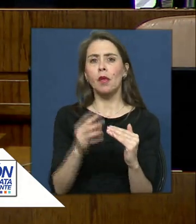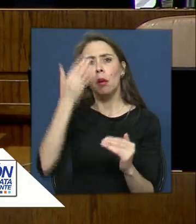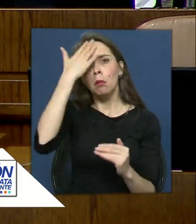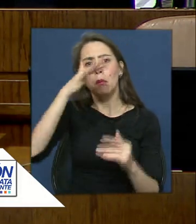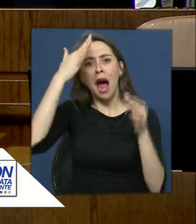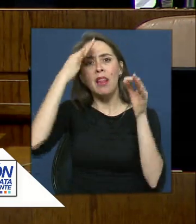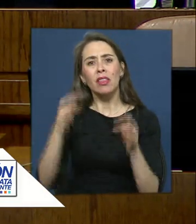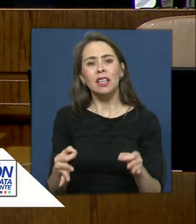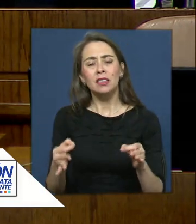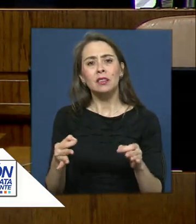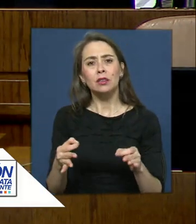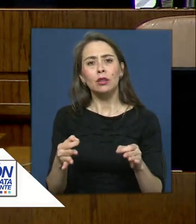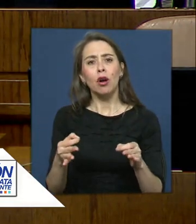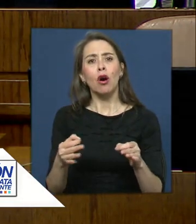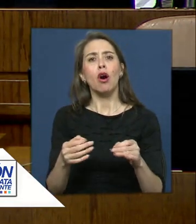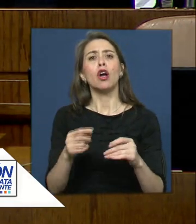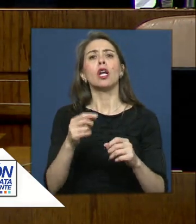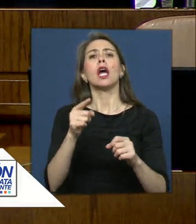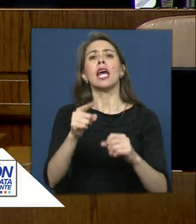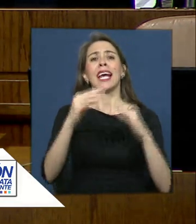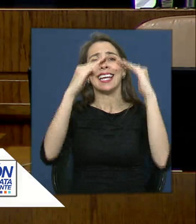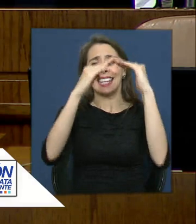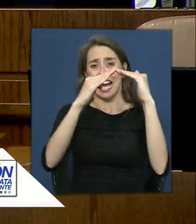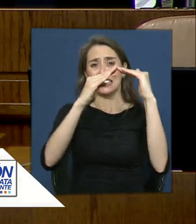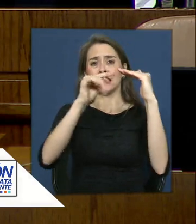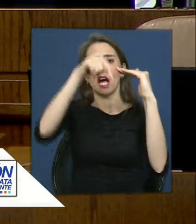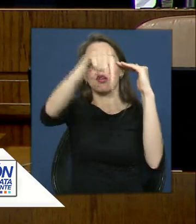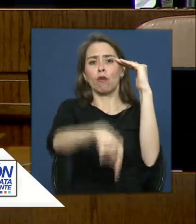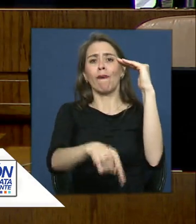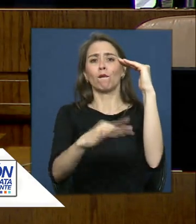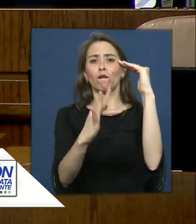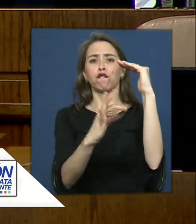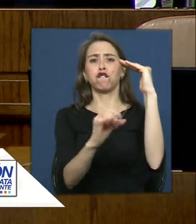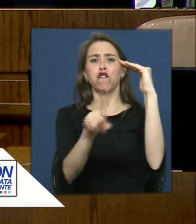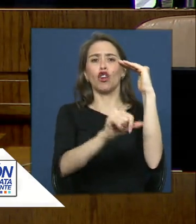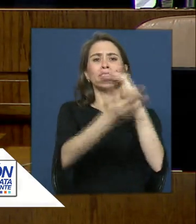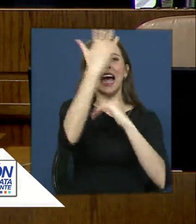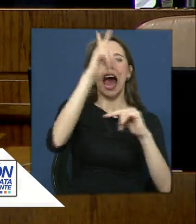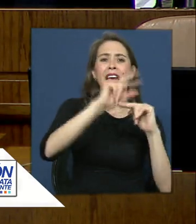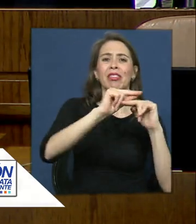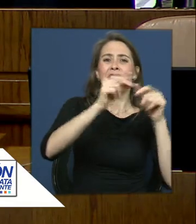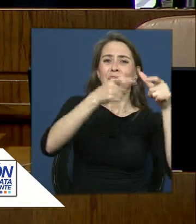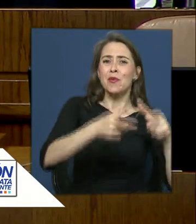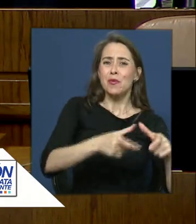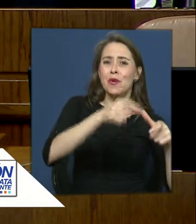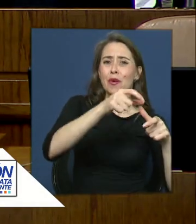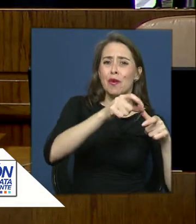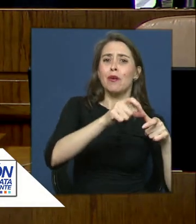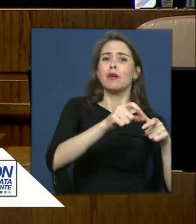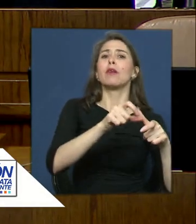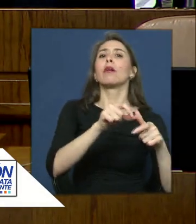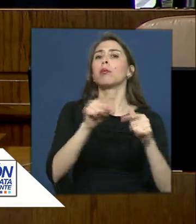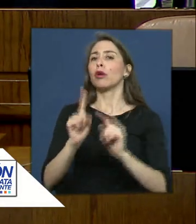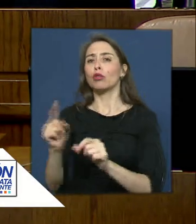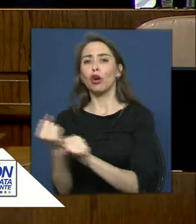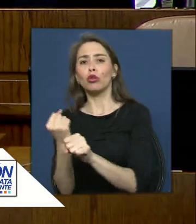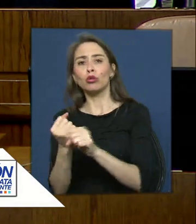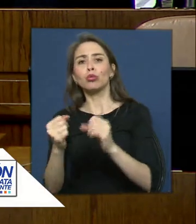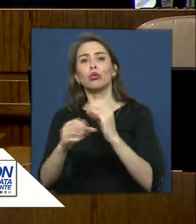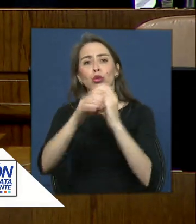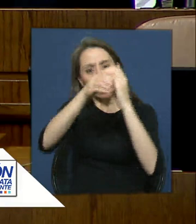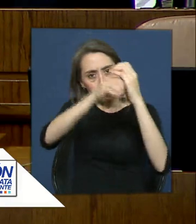en construir este sistema y no la conexión al alcantarillado en dos informes en los cuales el Ministerio de la